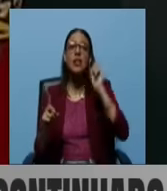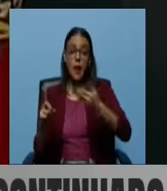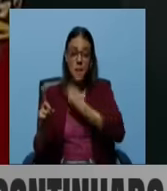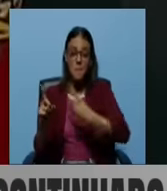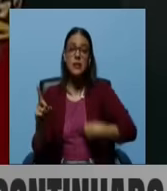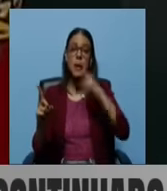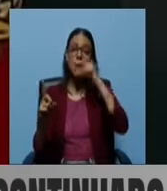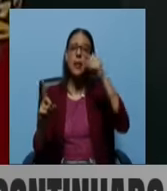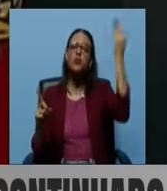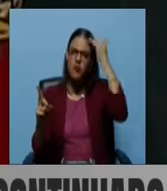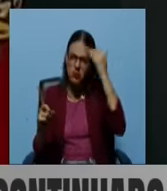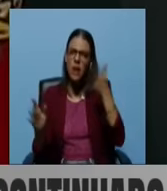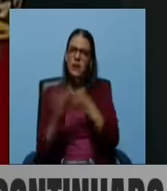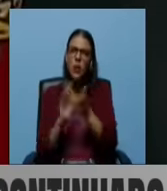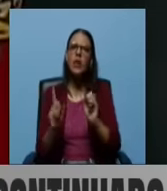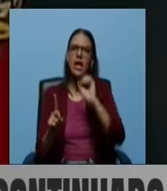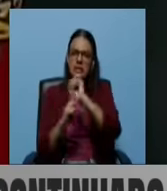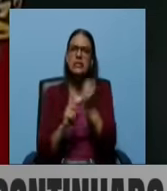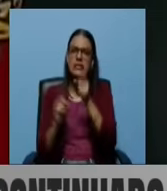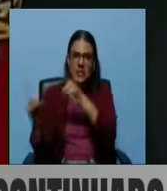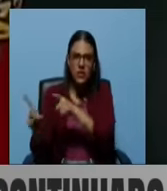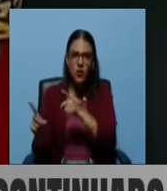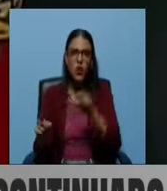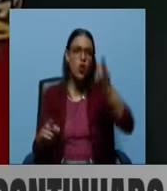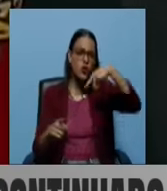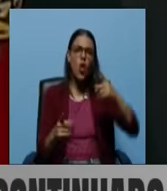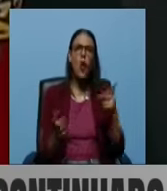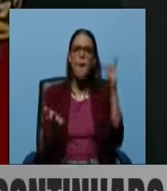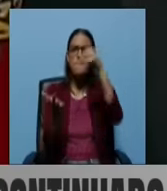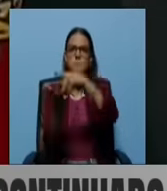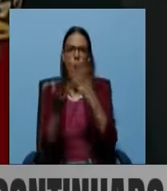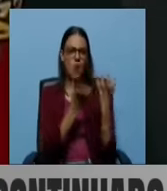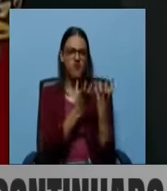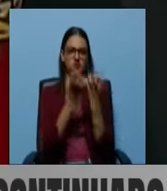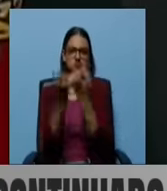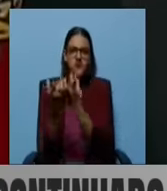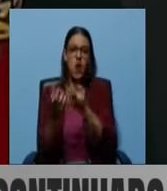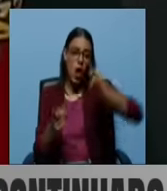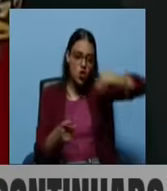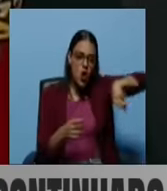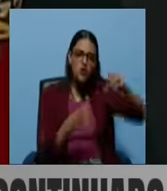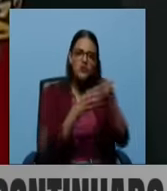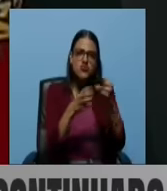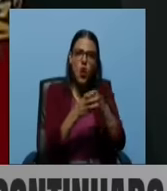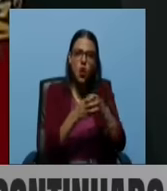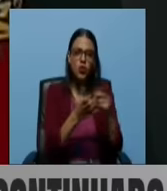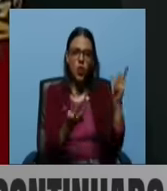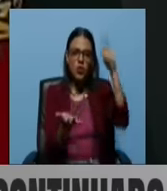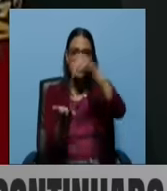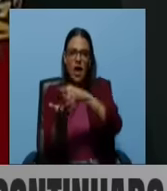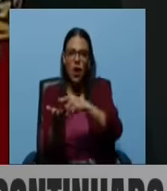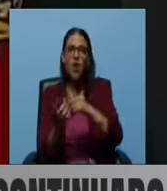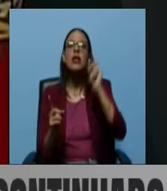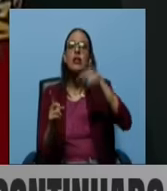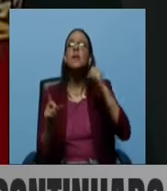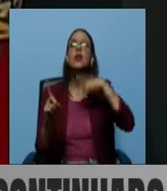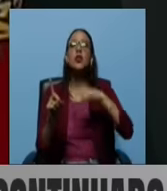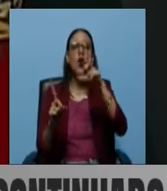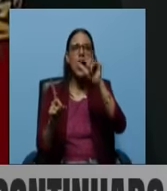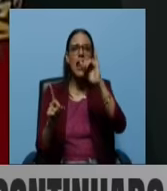Maduro fue. Se fueron para allá, nuestra gente, y se fue a Lina Ron.